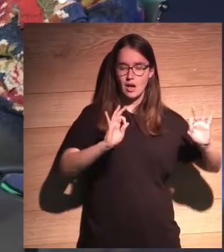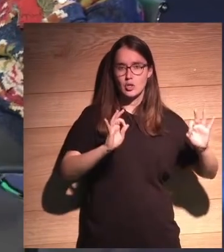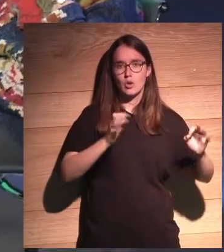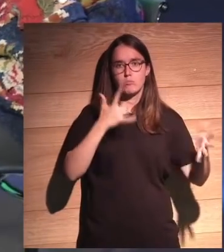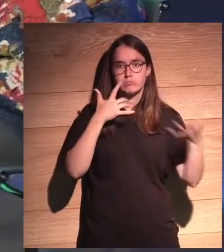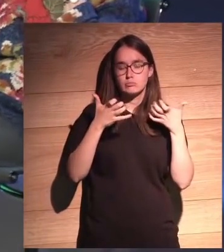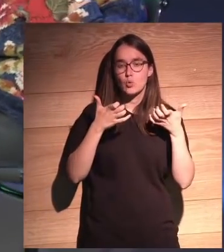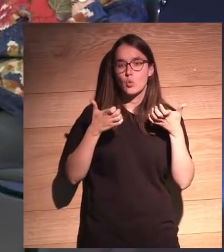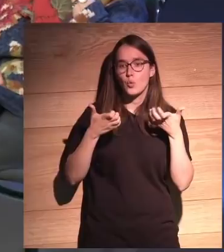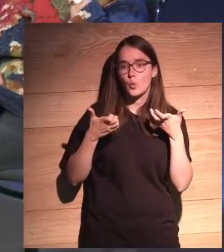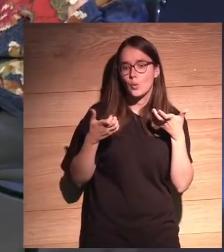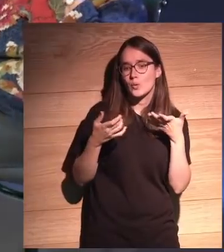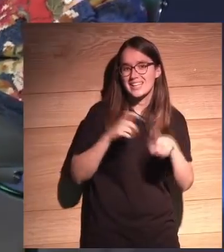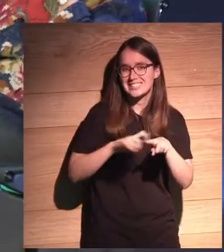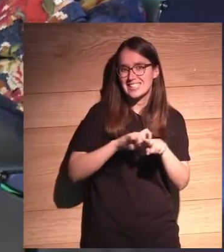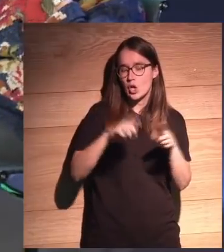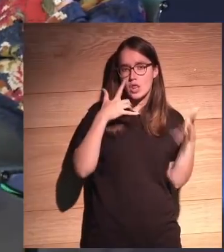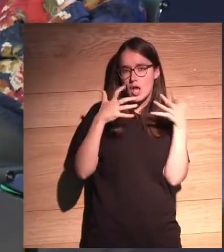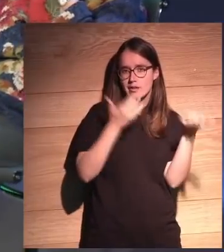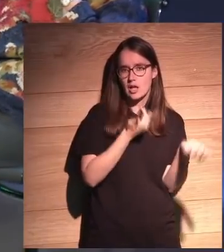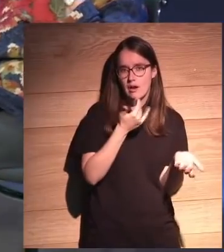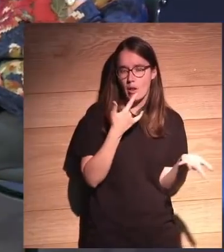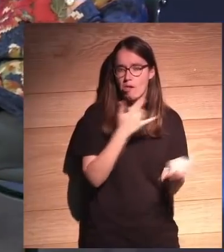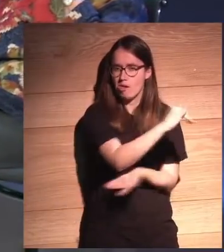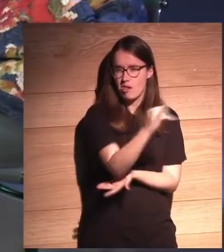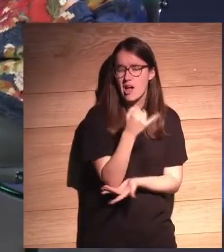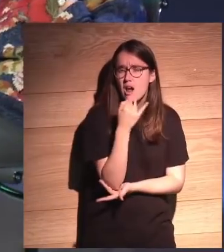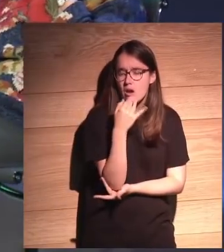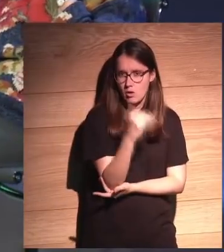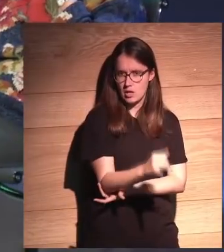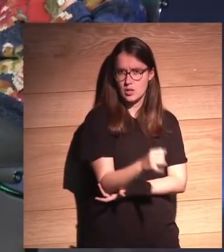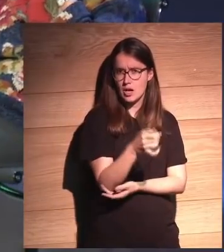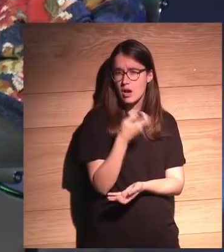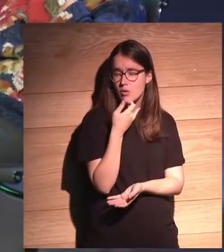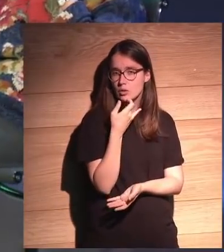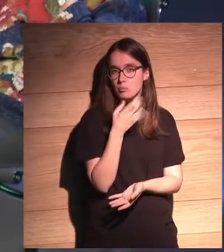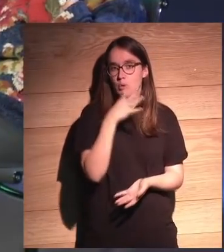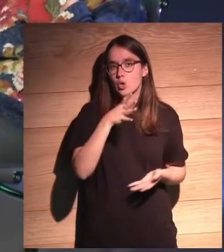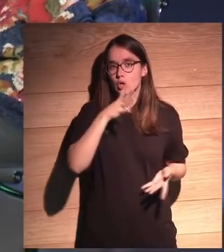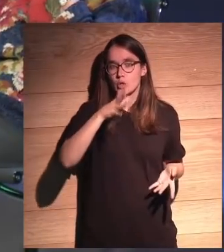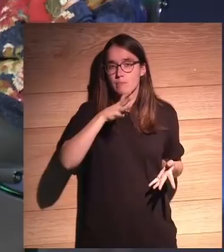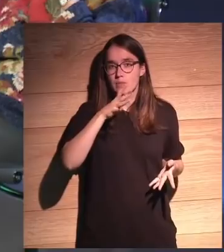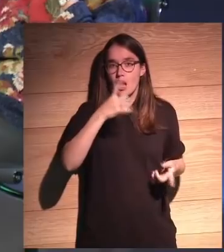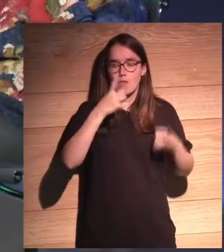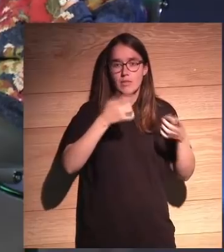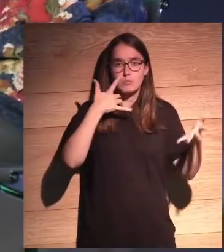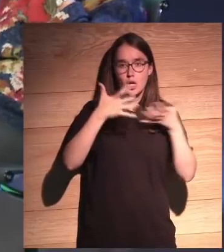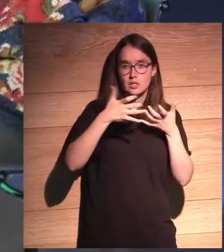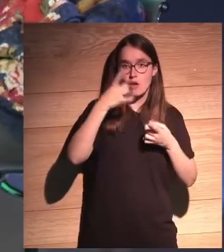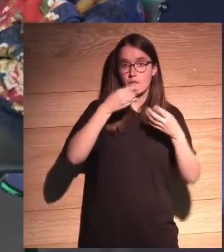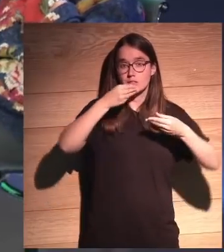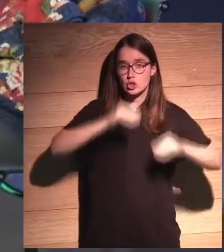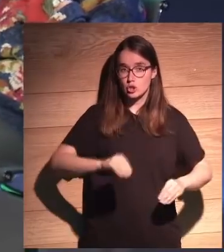refleja una corriente estilística, refleja lo que sea, ¿no? Y por razones a veces artísticas, a